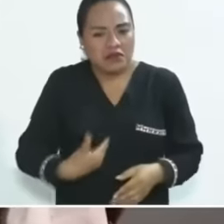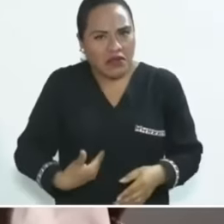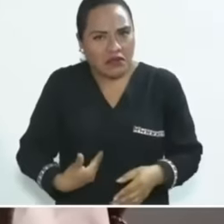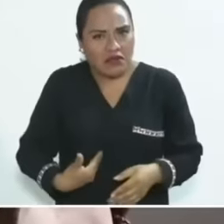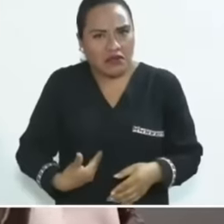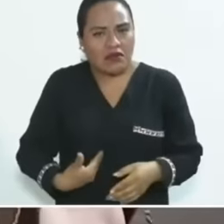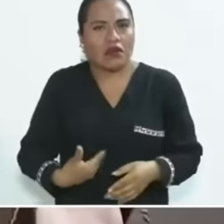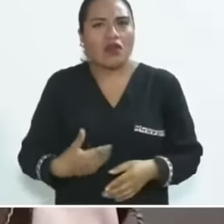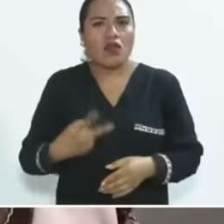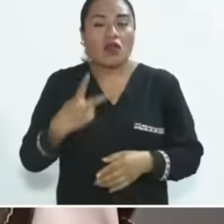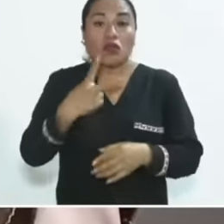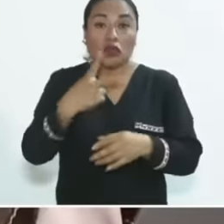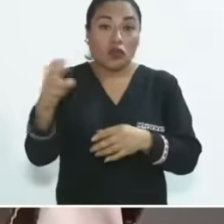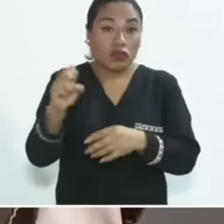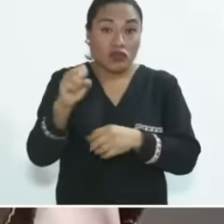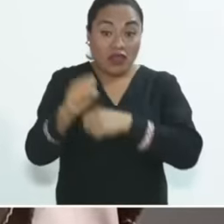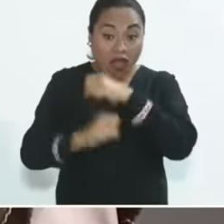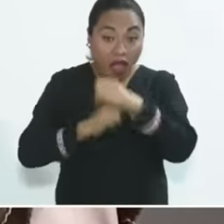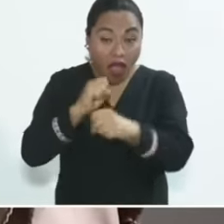Pasan 200 años